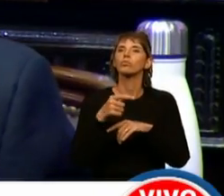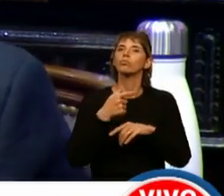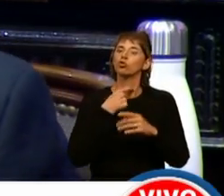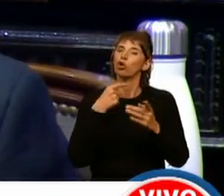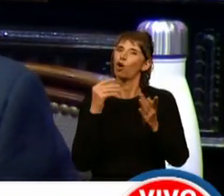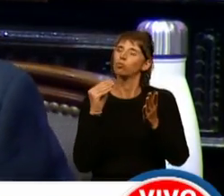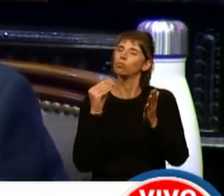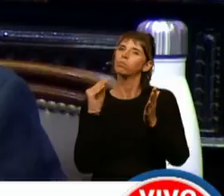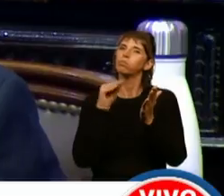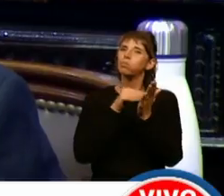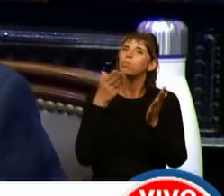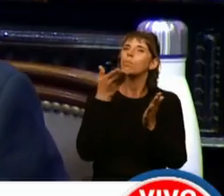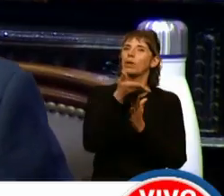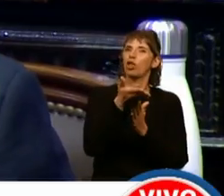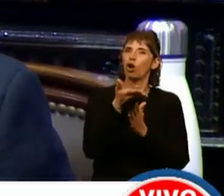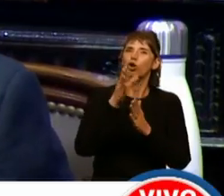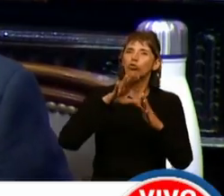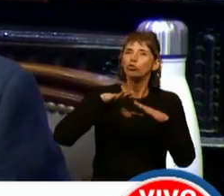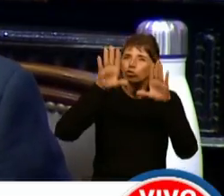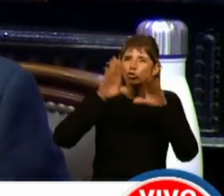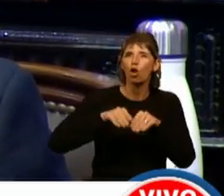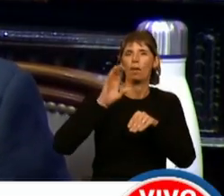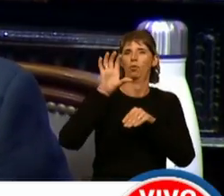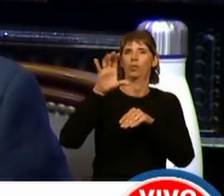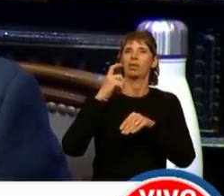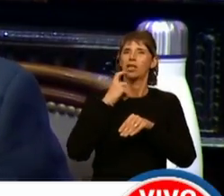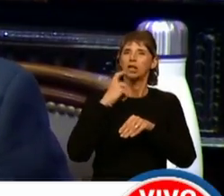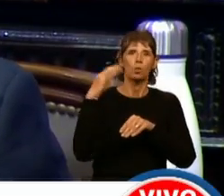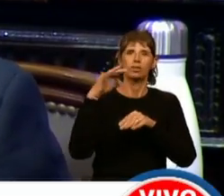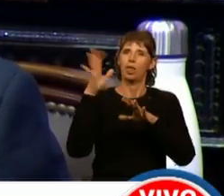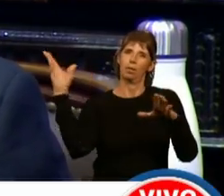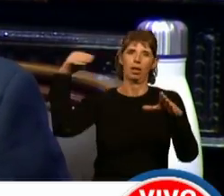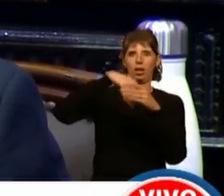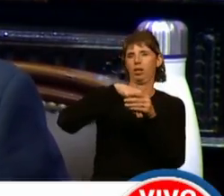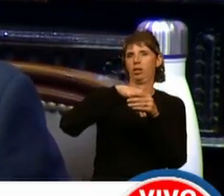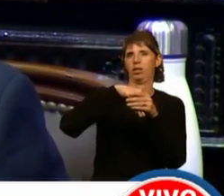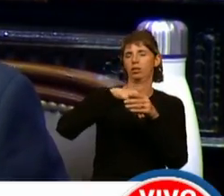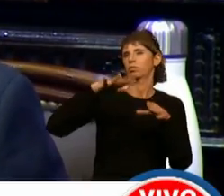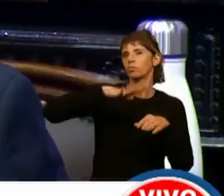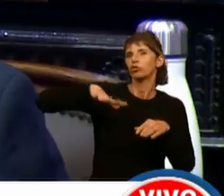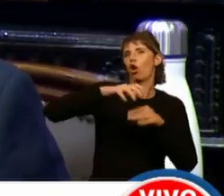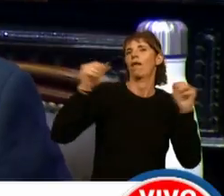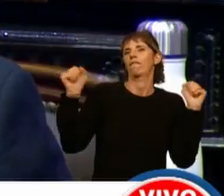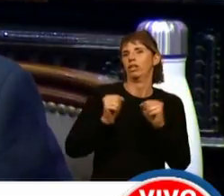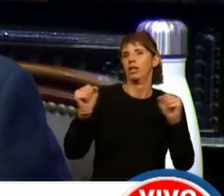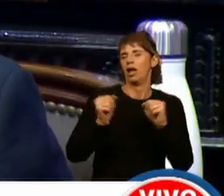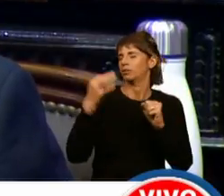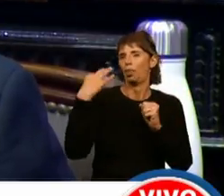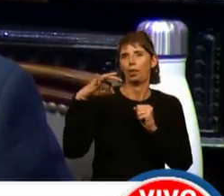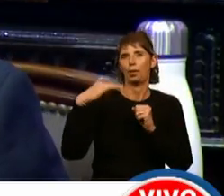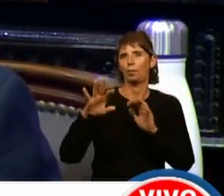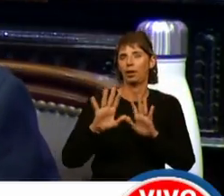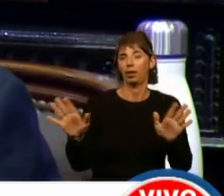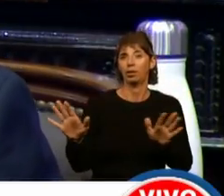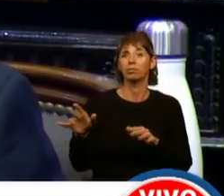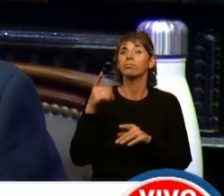de que toda la provincia de san luís estuviese incorporada en la zona de beneficios de zonas frías que además